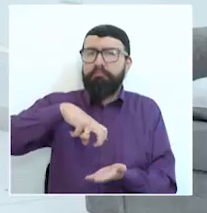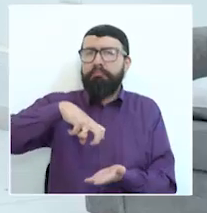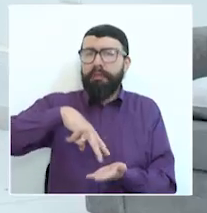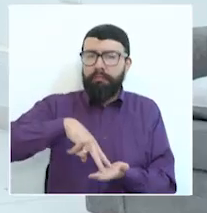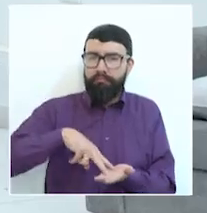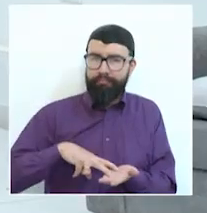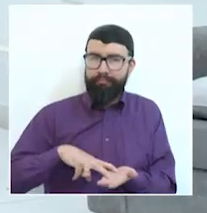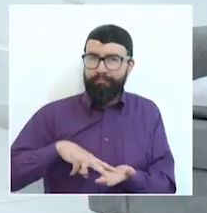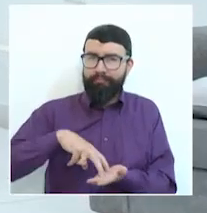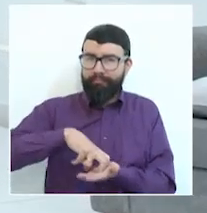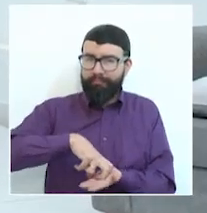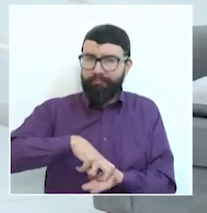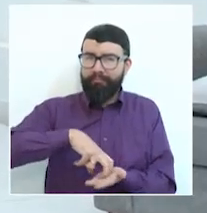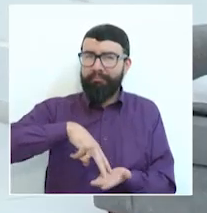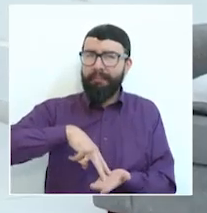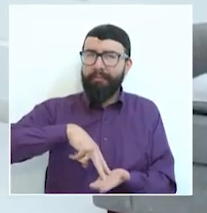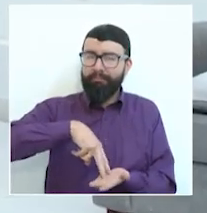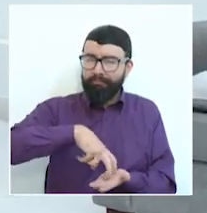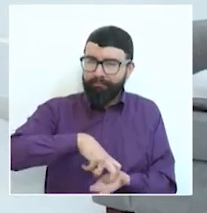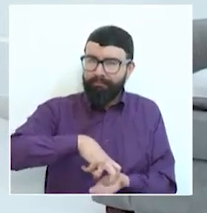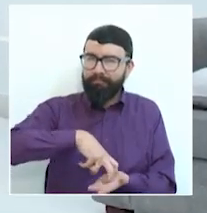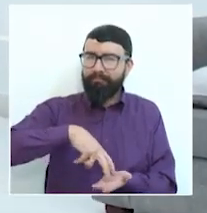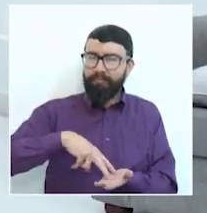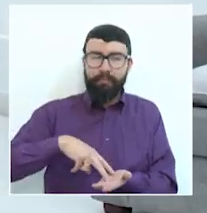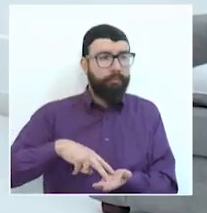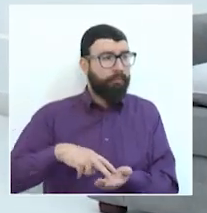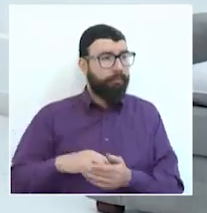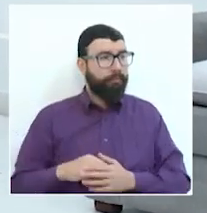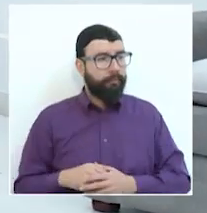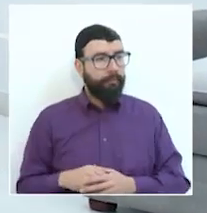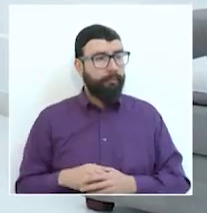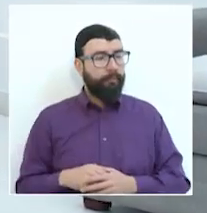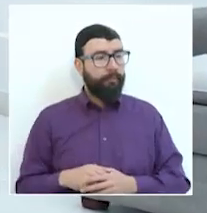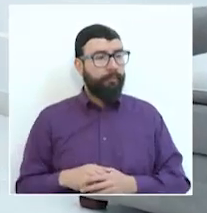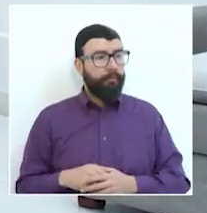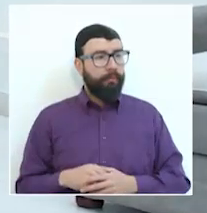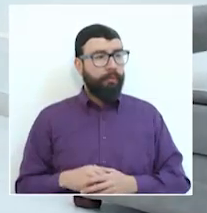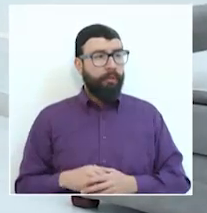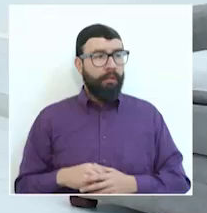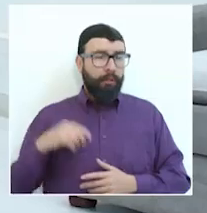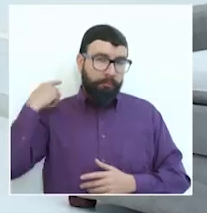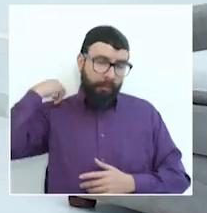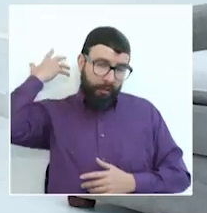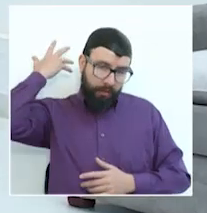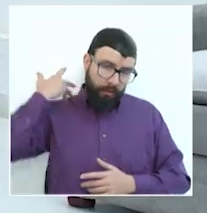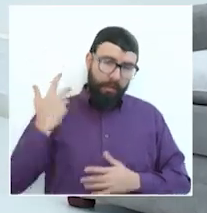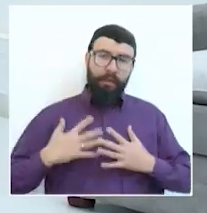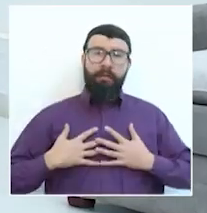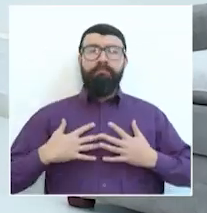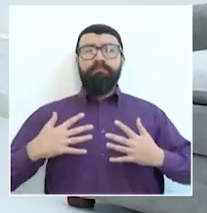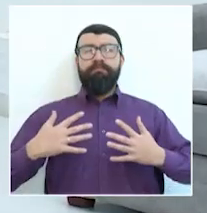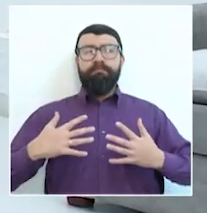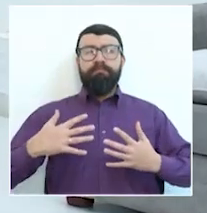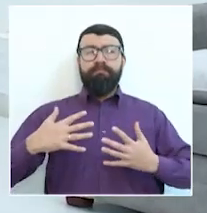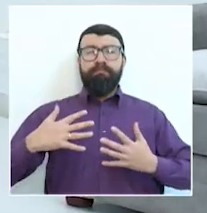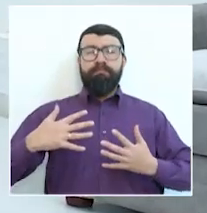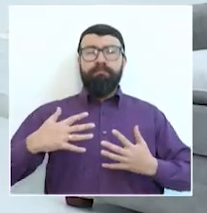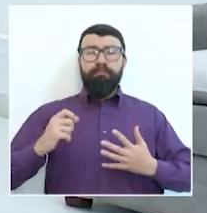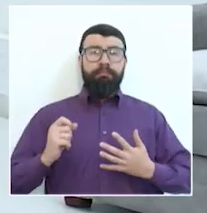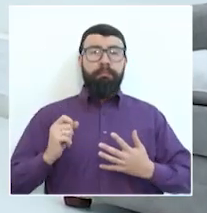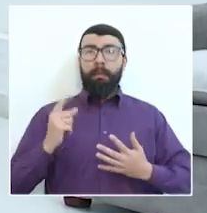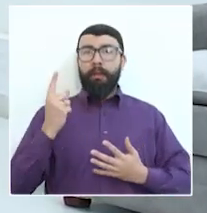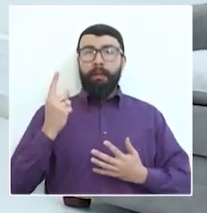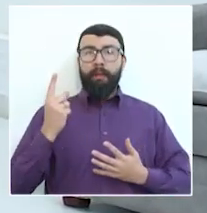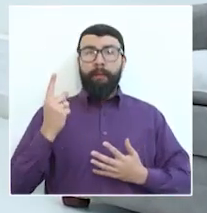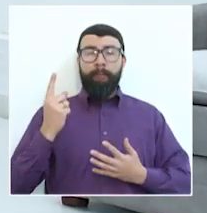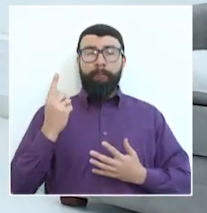Entonces, vamos a simular este movimiento. Es espalda derecha, pecho para afuera y voy a poner, primero,